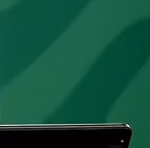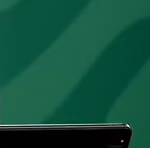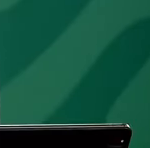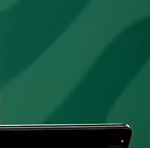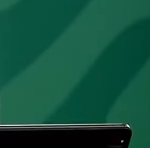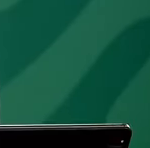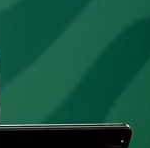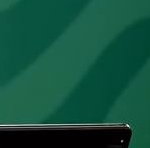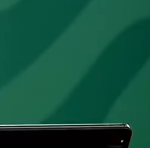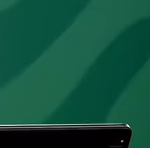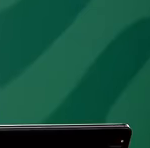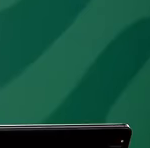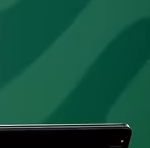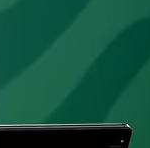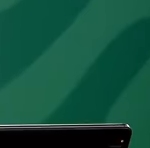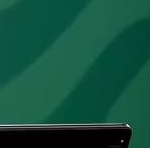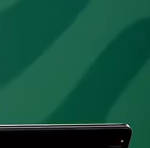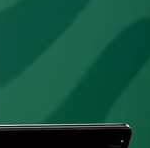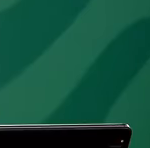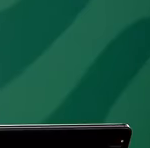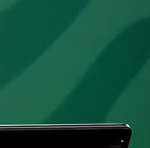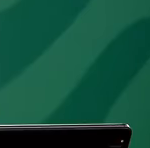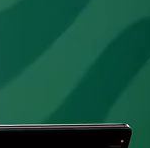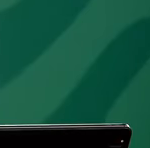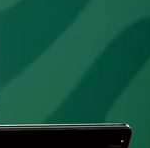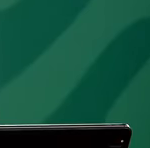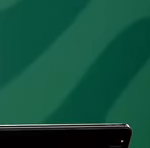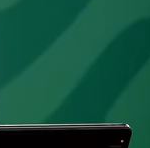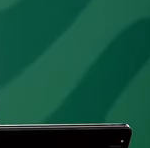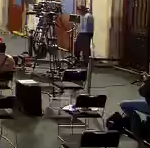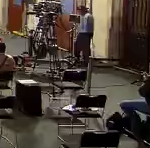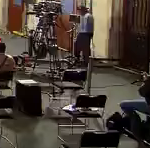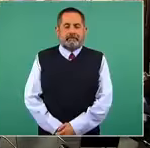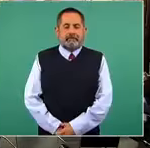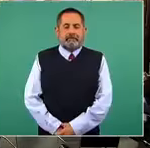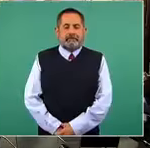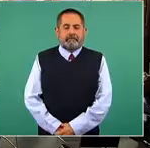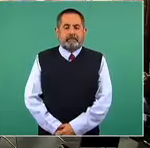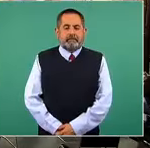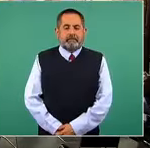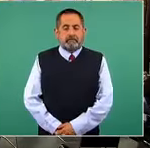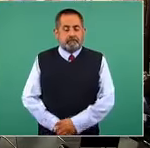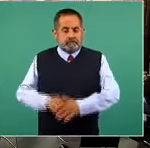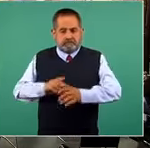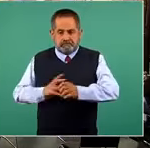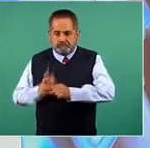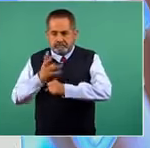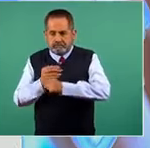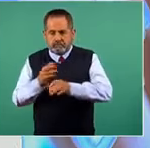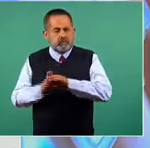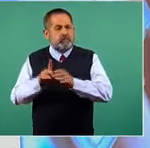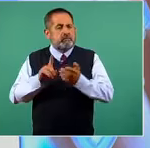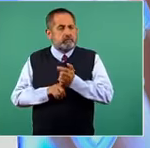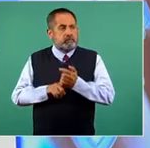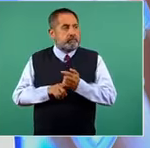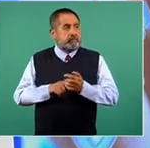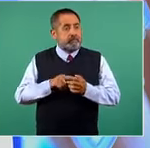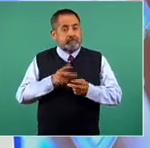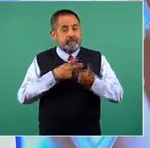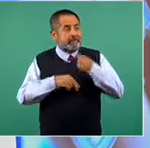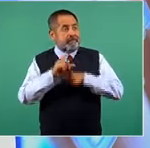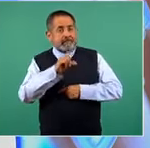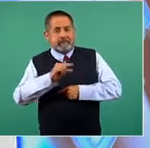¿no? Tuvimos que hacerla, la hicimos y la hicimos siempre anticipándonos a la curva epidémica, de tal suerte